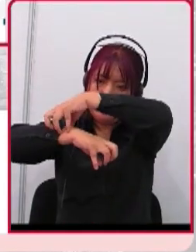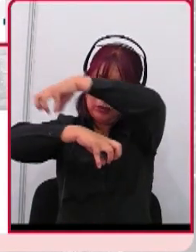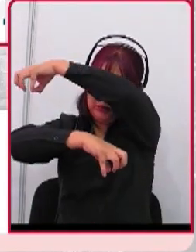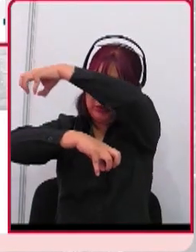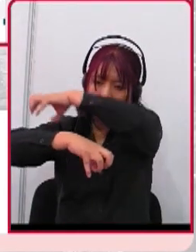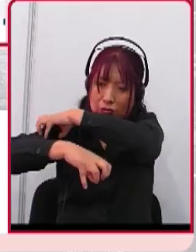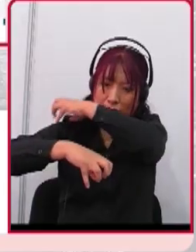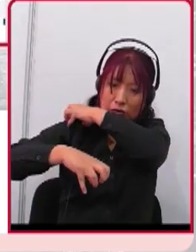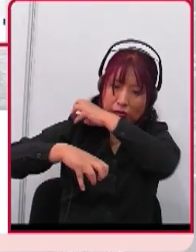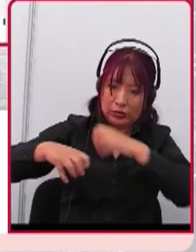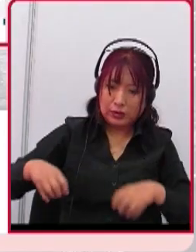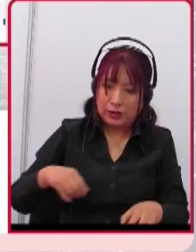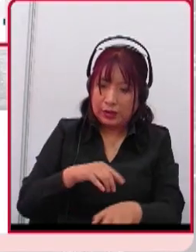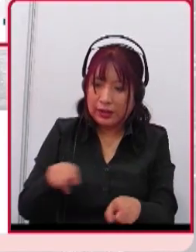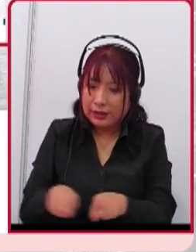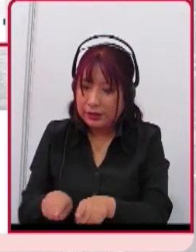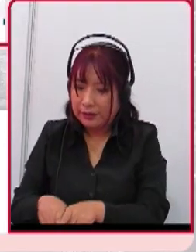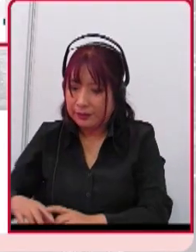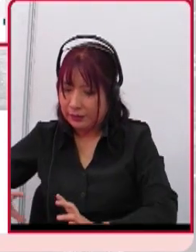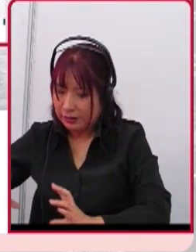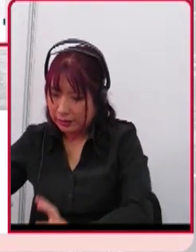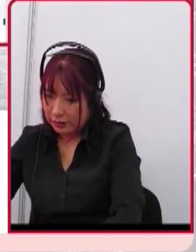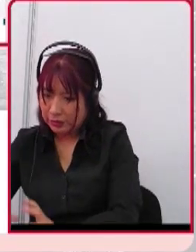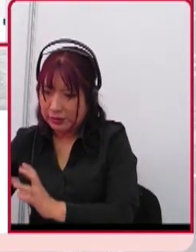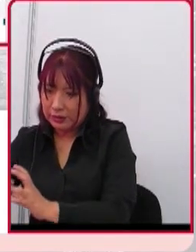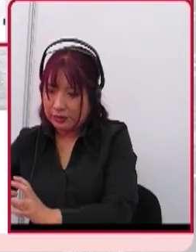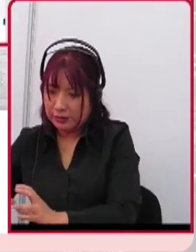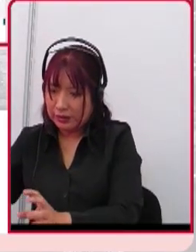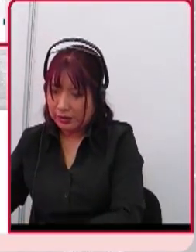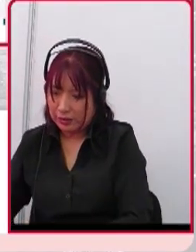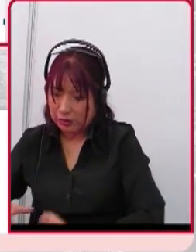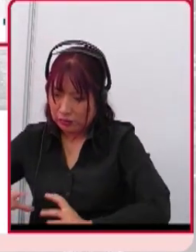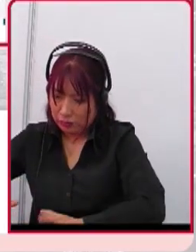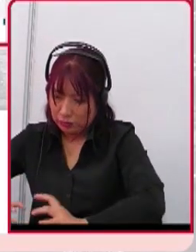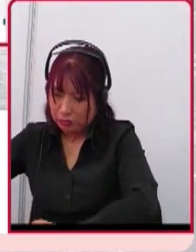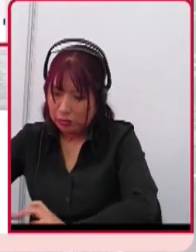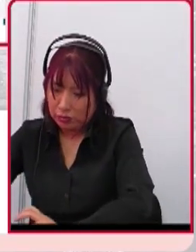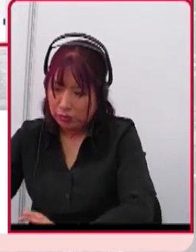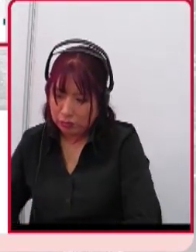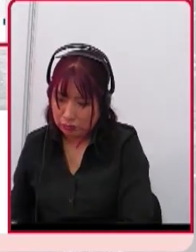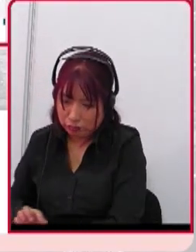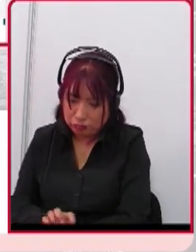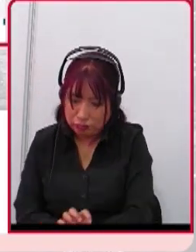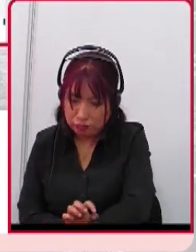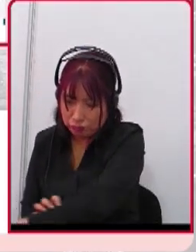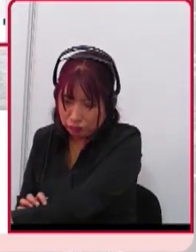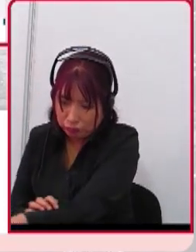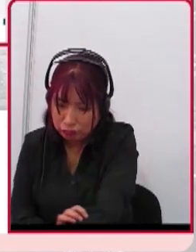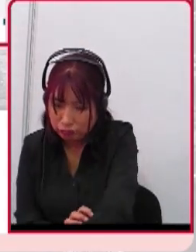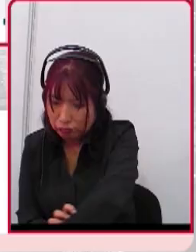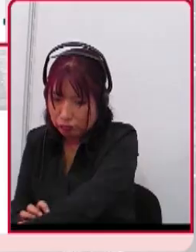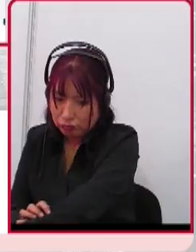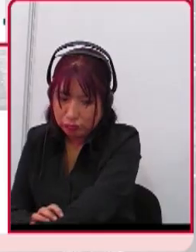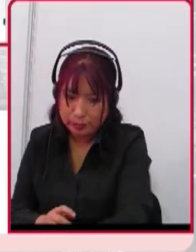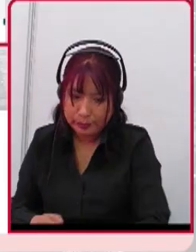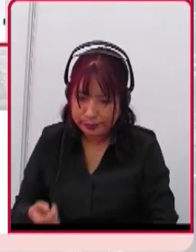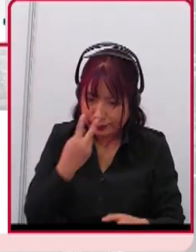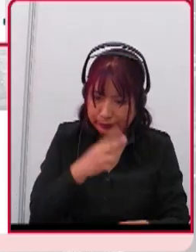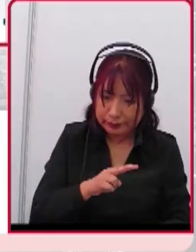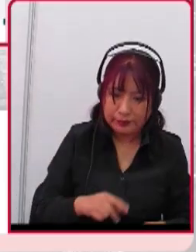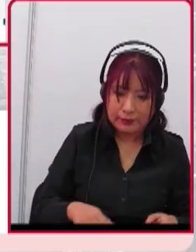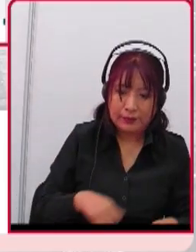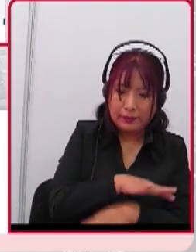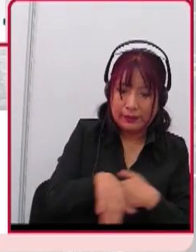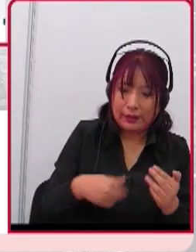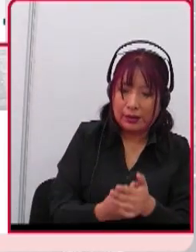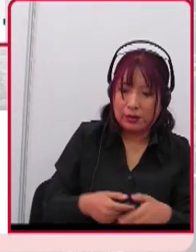muestreo geológico. Y la tercera imagen vemos todo el tema de la extracción y el movimiento de este mismo. Con todo